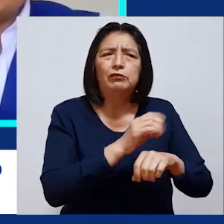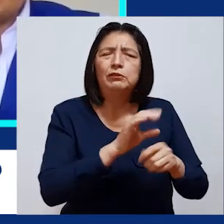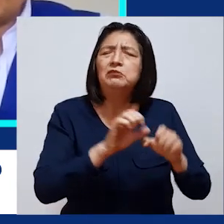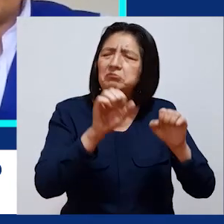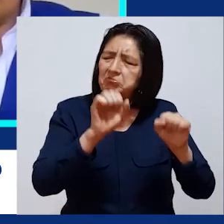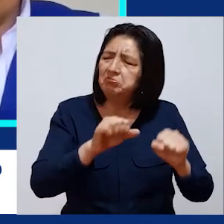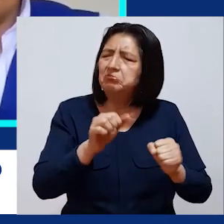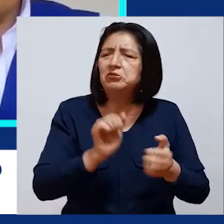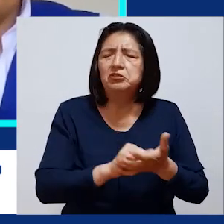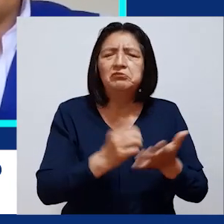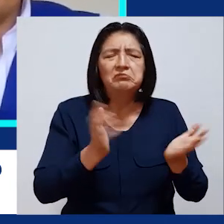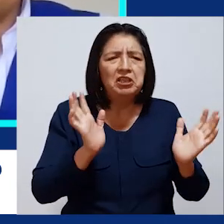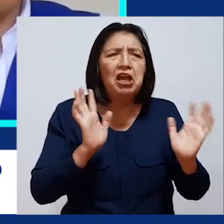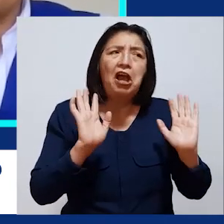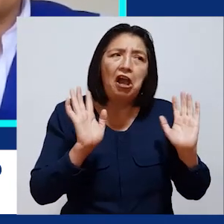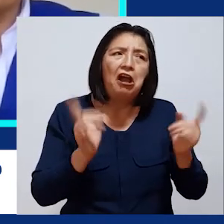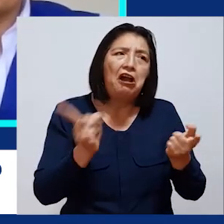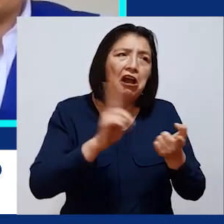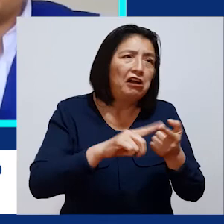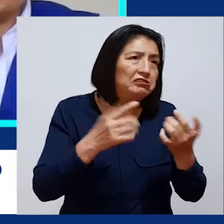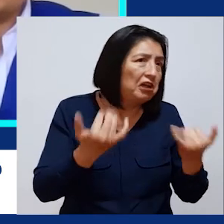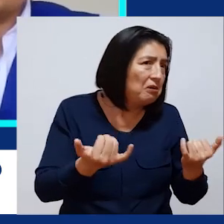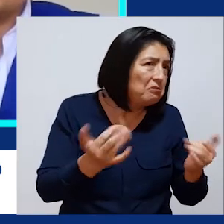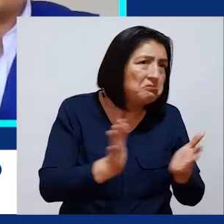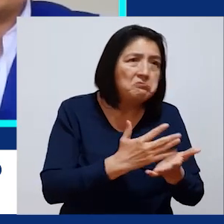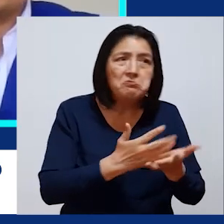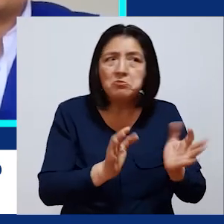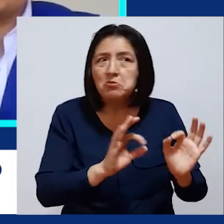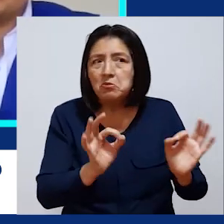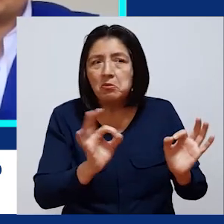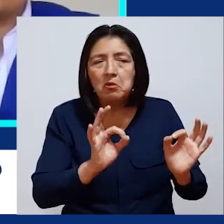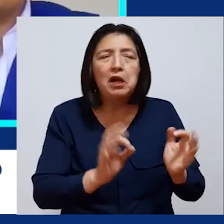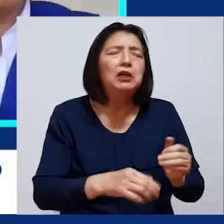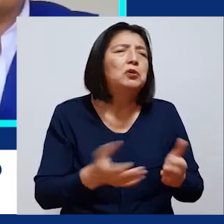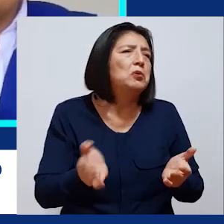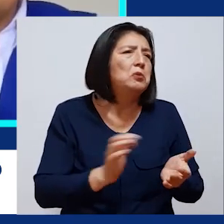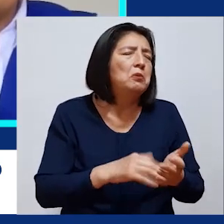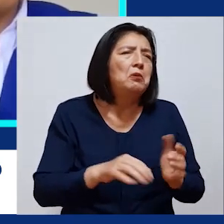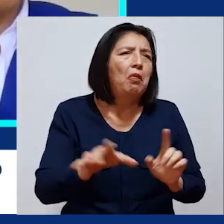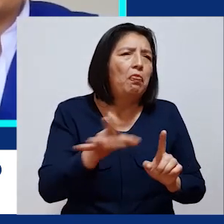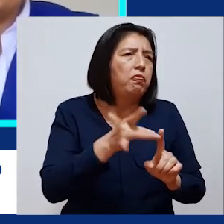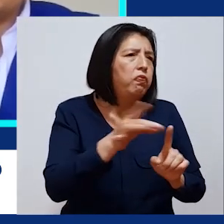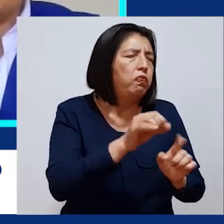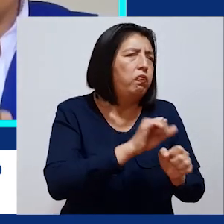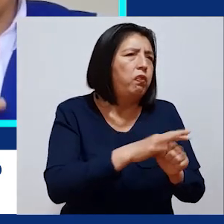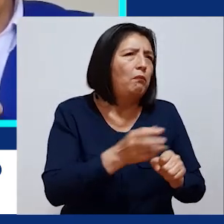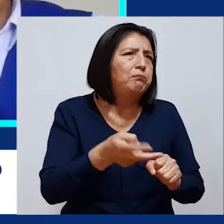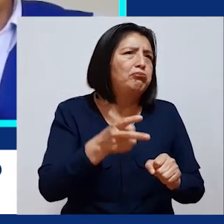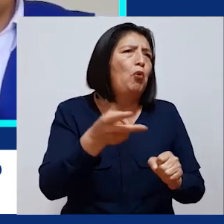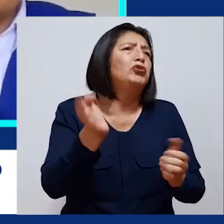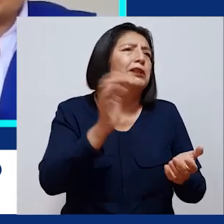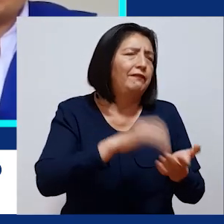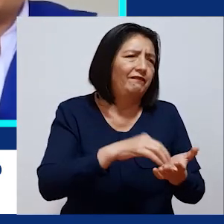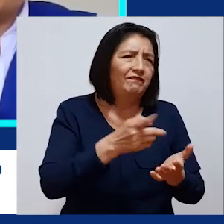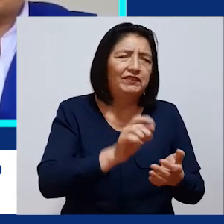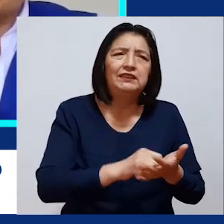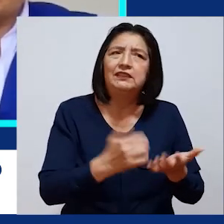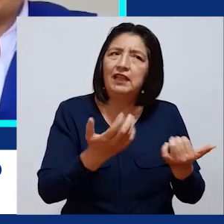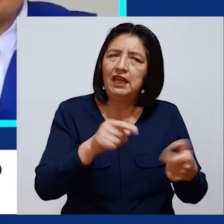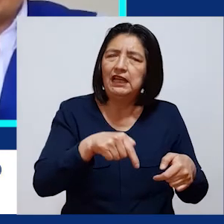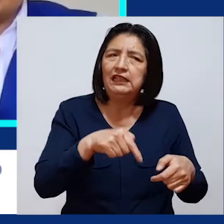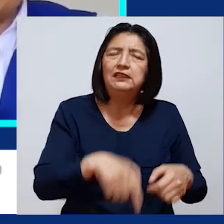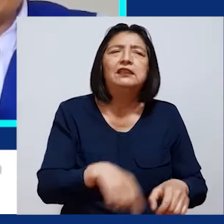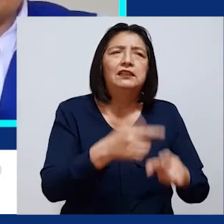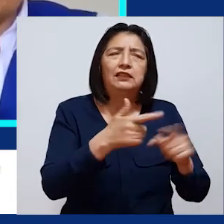y está logrando pues que, por lo menos hasta la fecha, no haya todavía un rebrote o índices de un